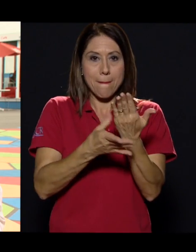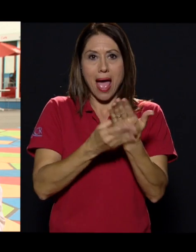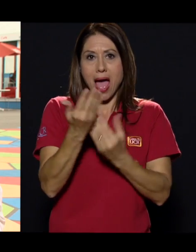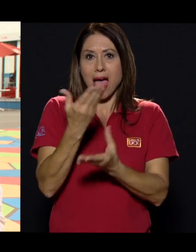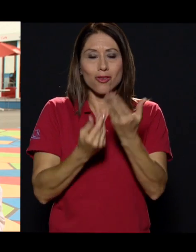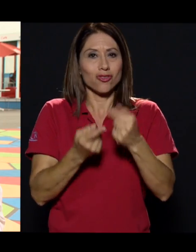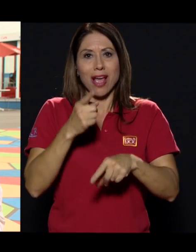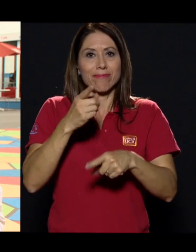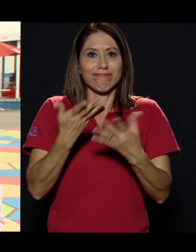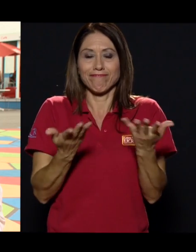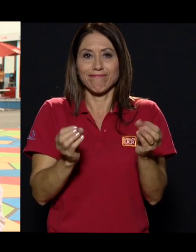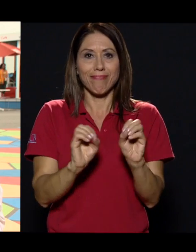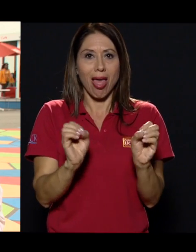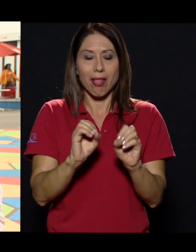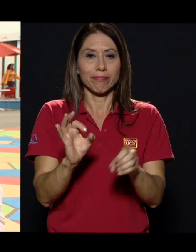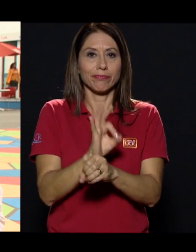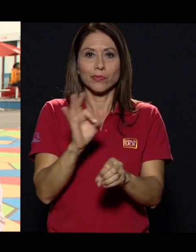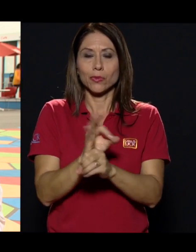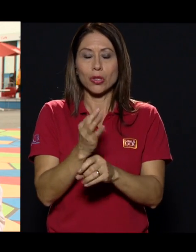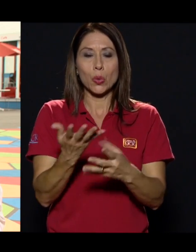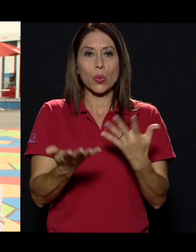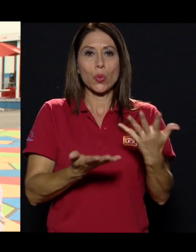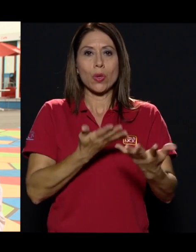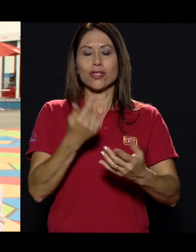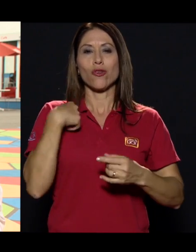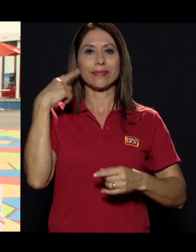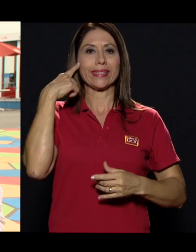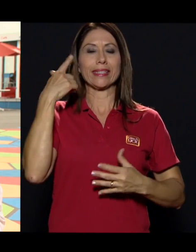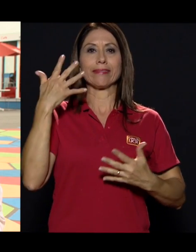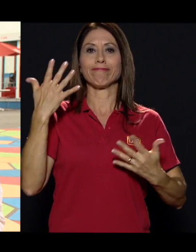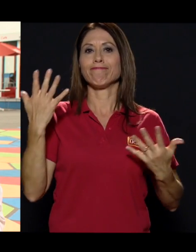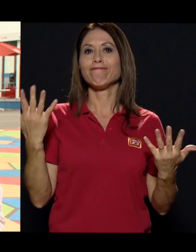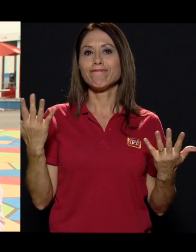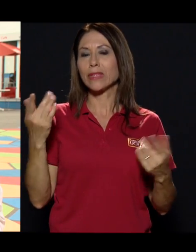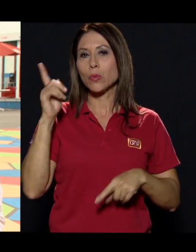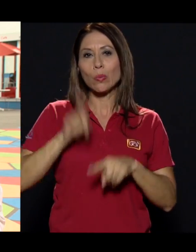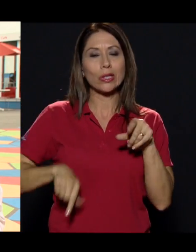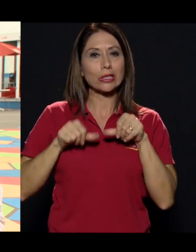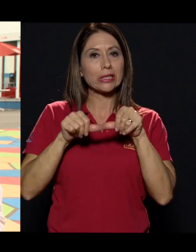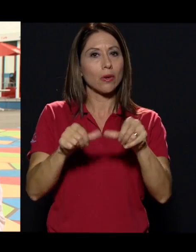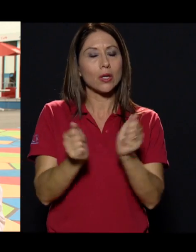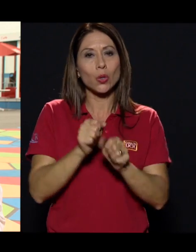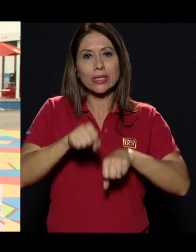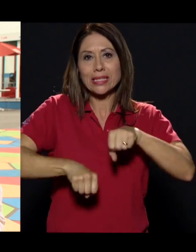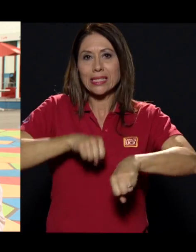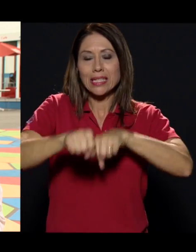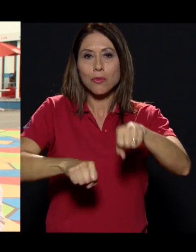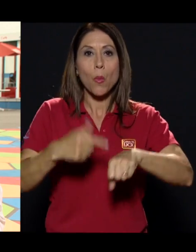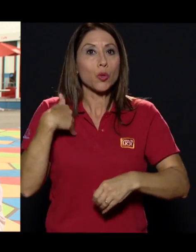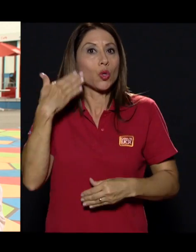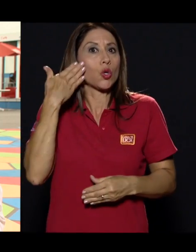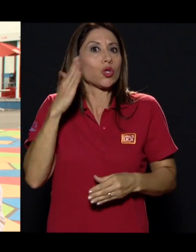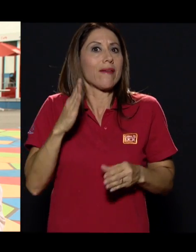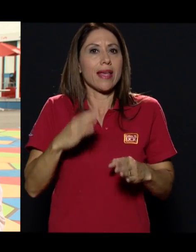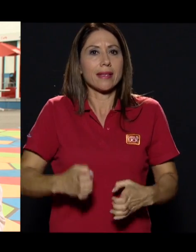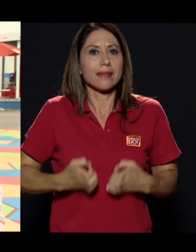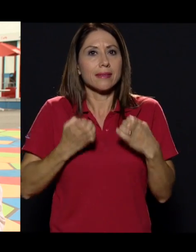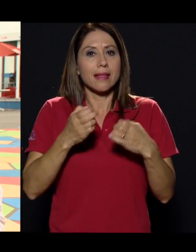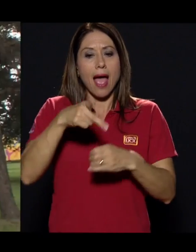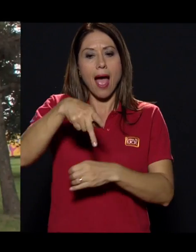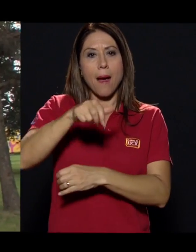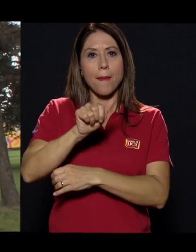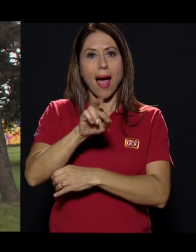que digo yo, esto ya se terminó para siempre el ciclismo, pero no sabía yo que existía lo que es